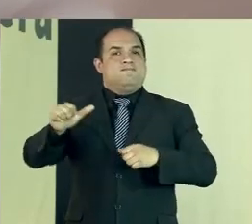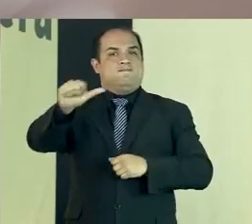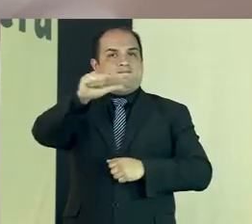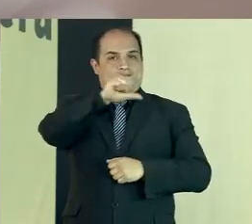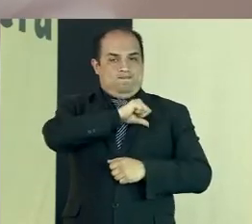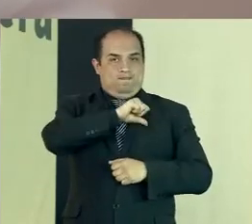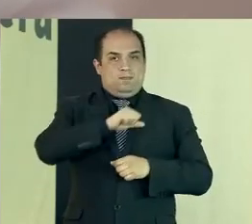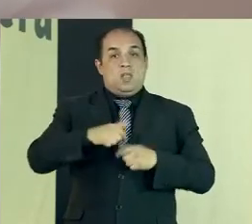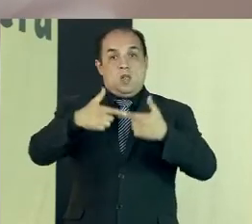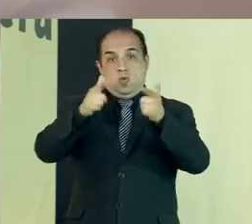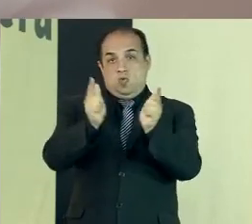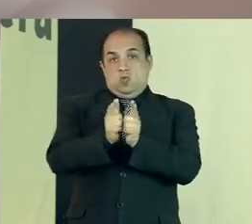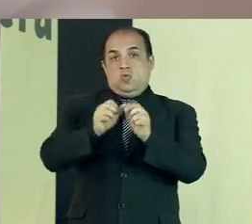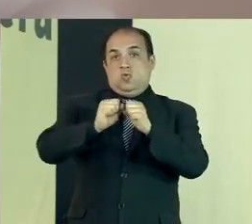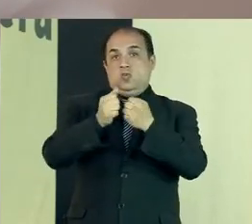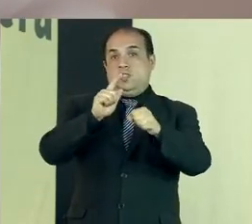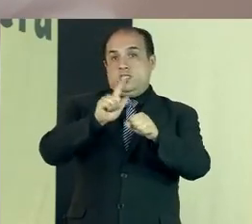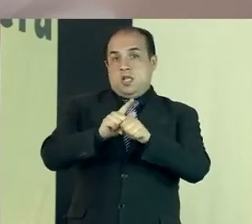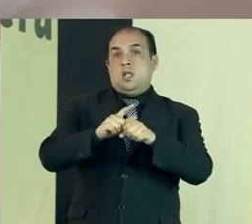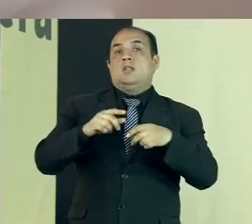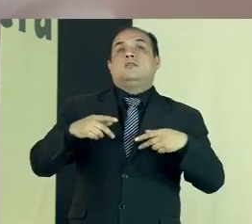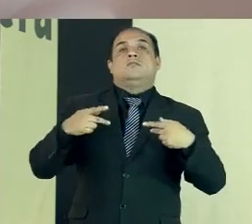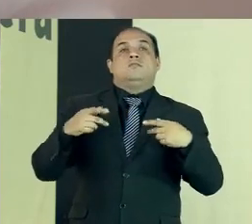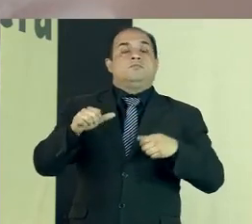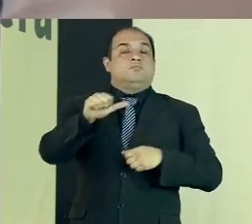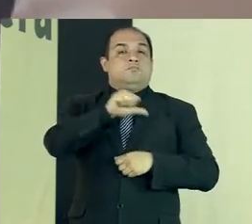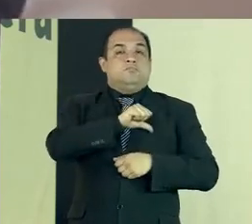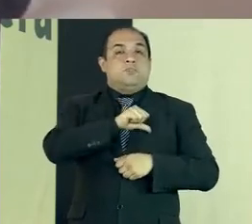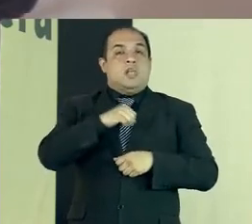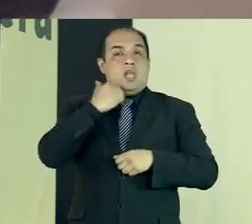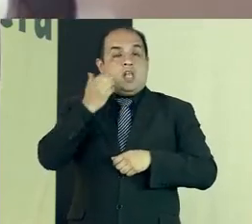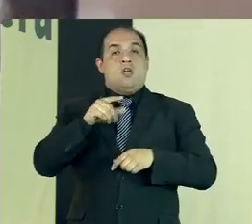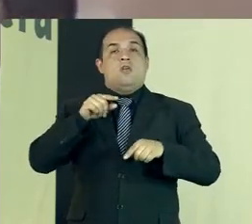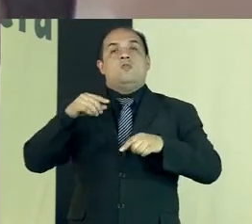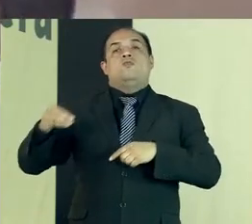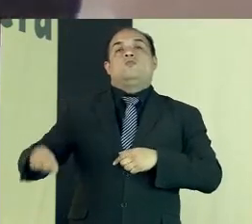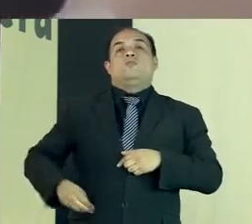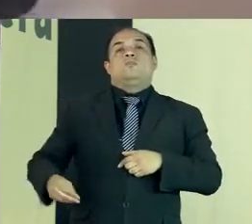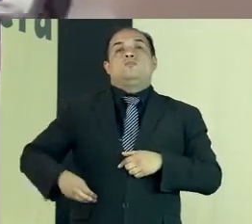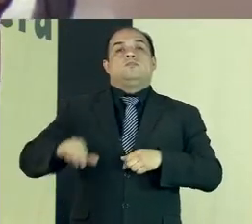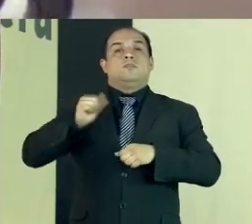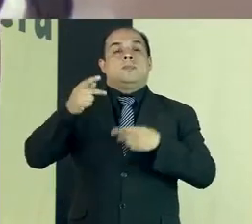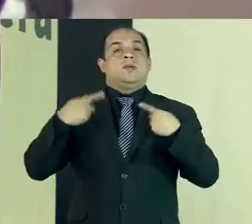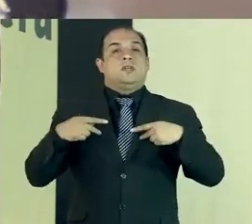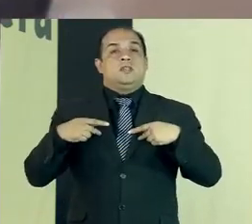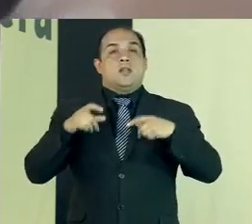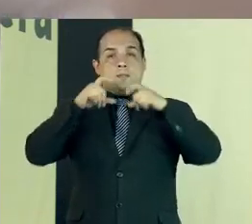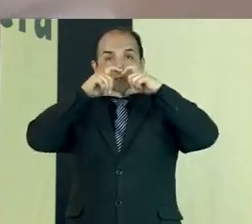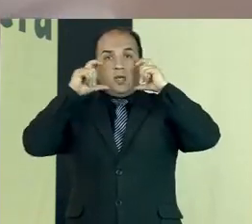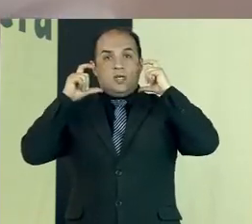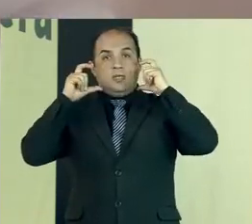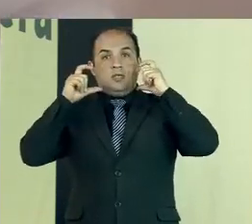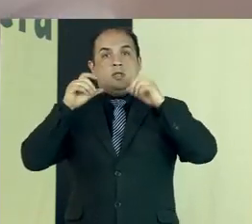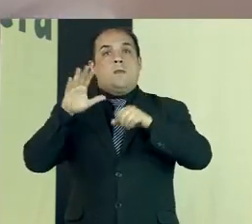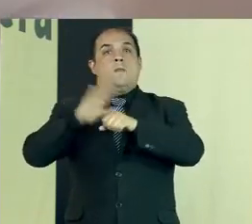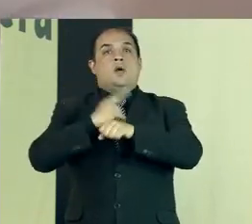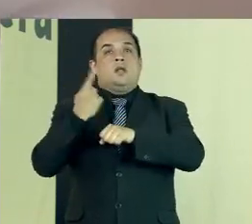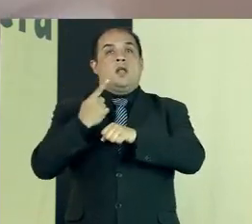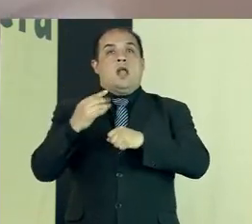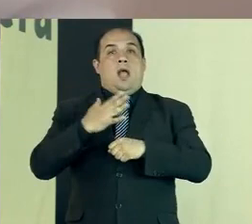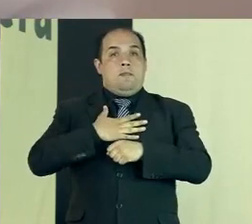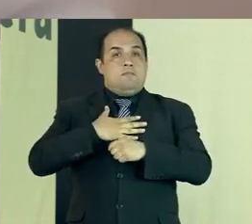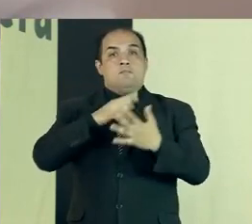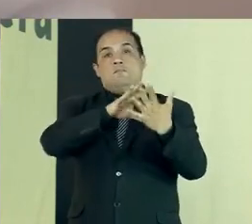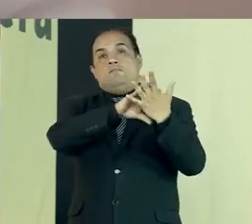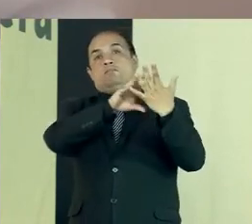y los grupos sociales egoístas trataban de echarle la culpa a los demás que se ponga el cubrebocas porque si no me va a contaminar